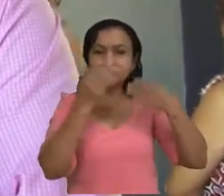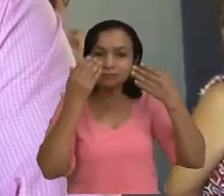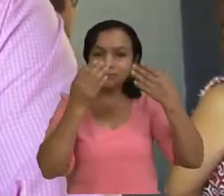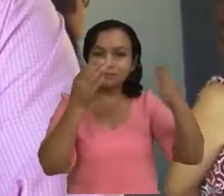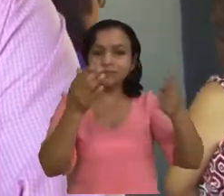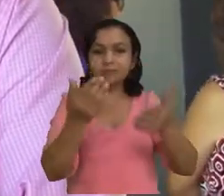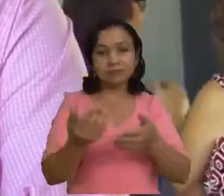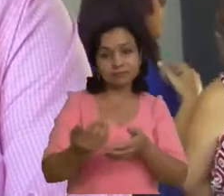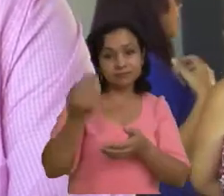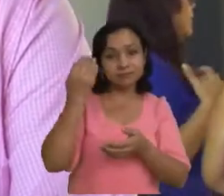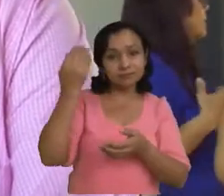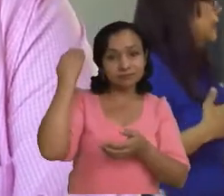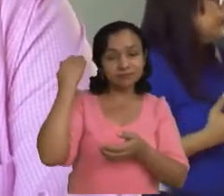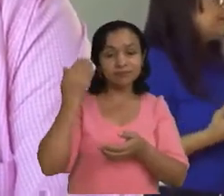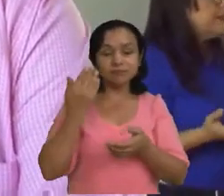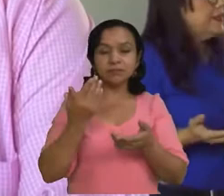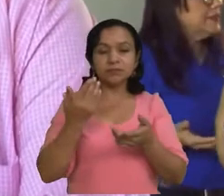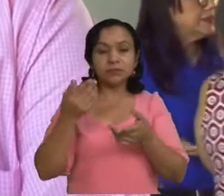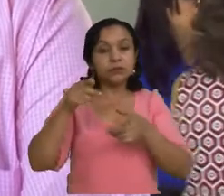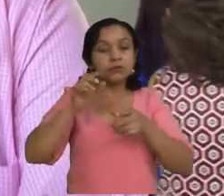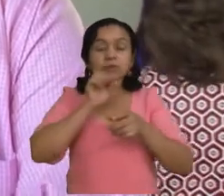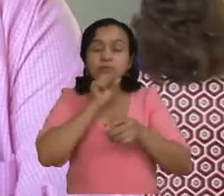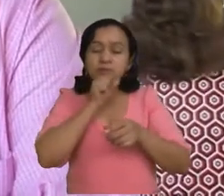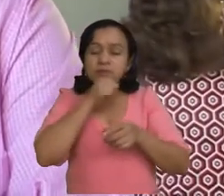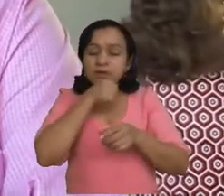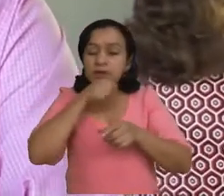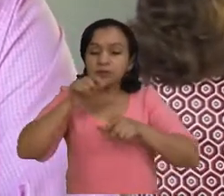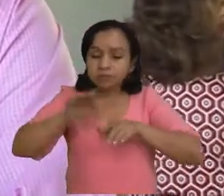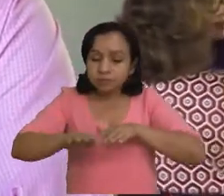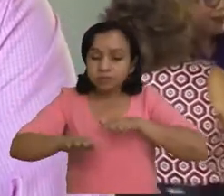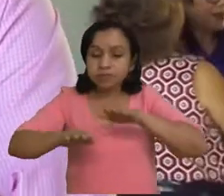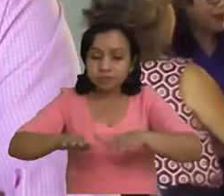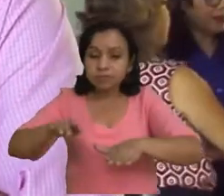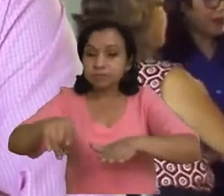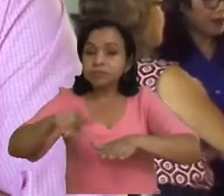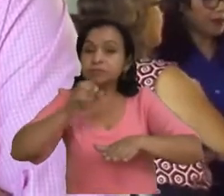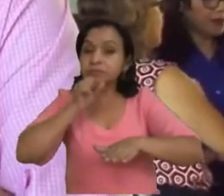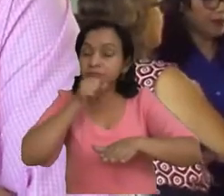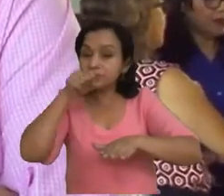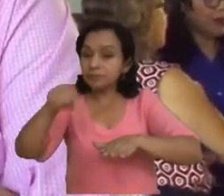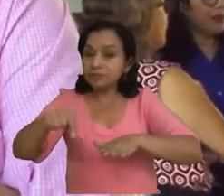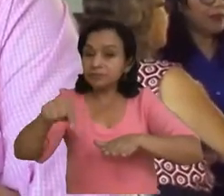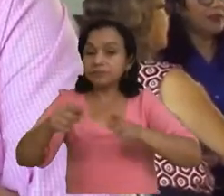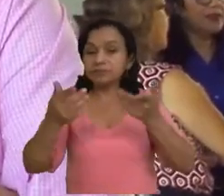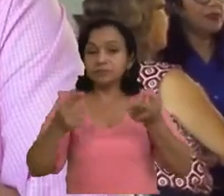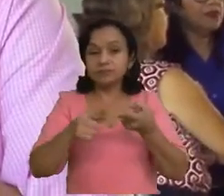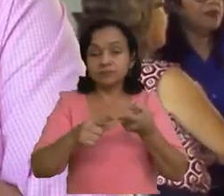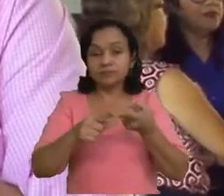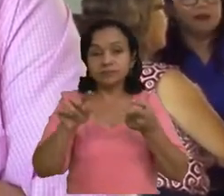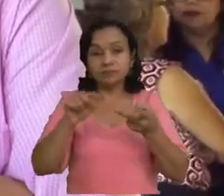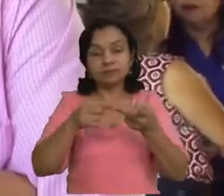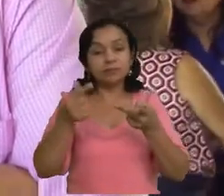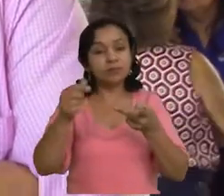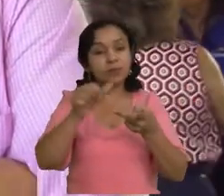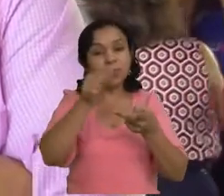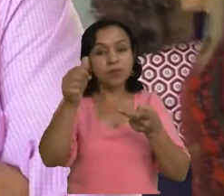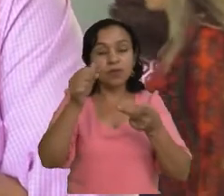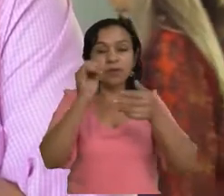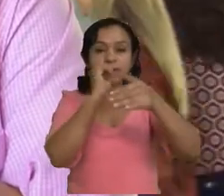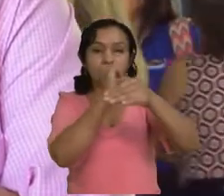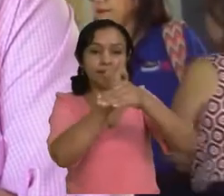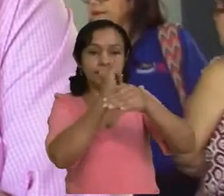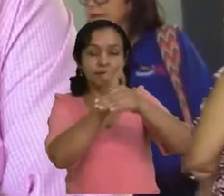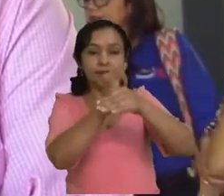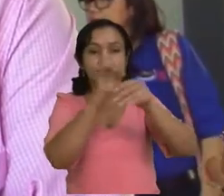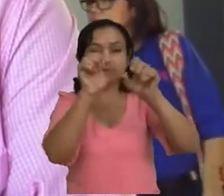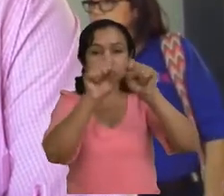Desde su huella de Cabalinca, que son su mayor expresión, pero también tenemos las ruinas de la Catedral de